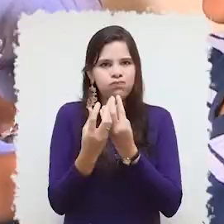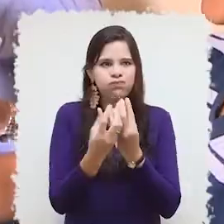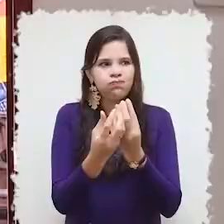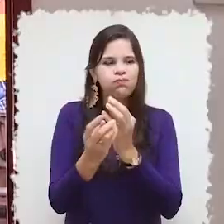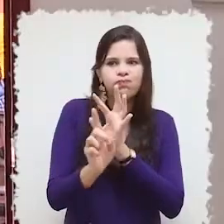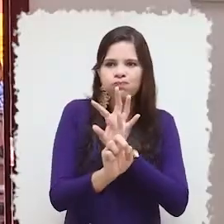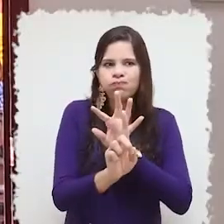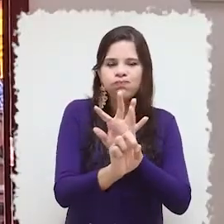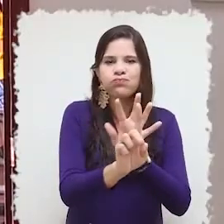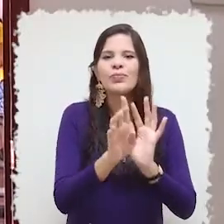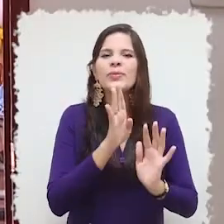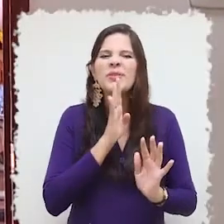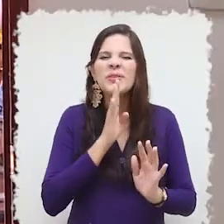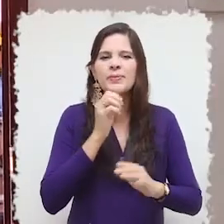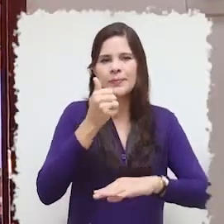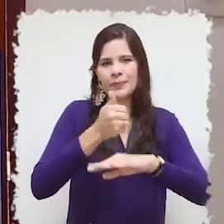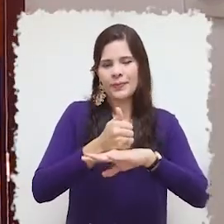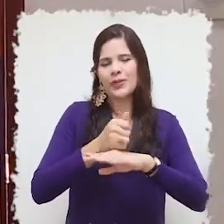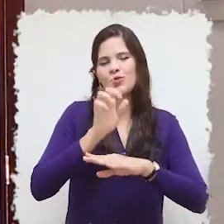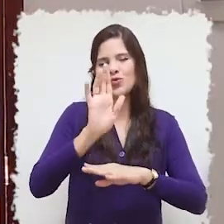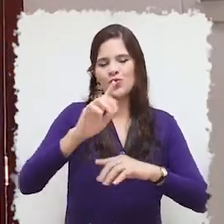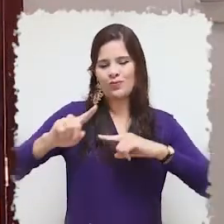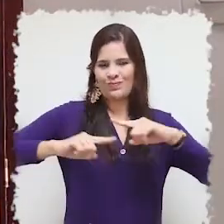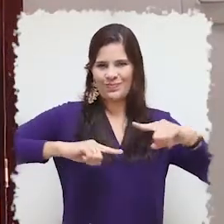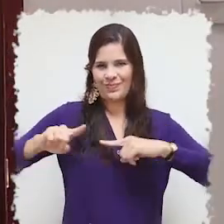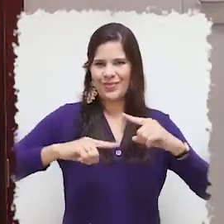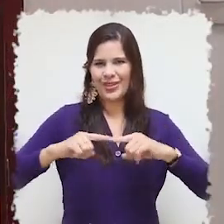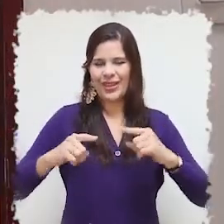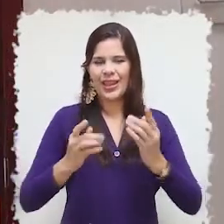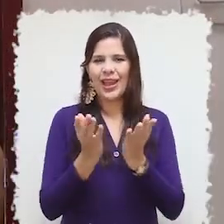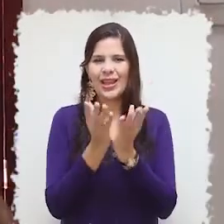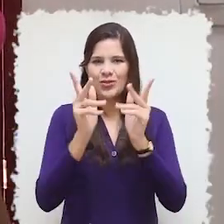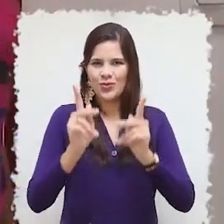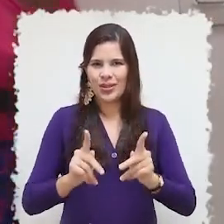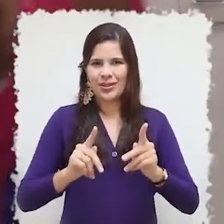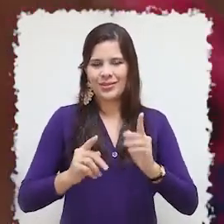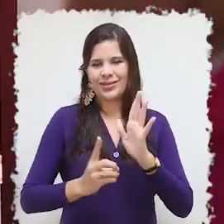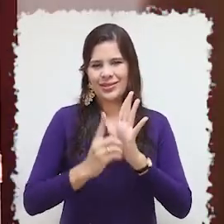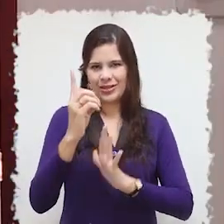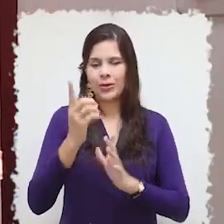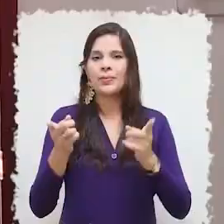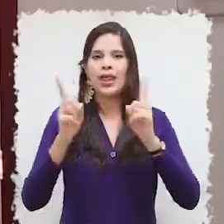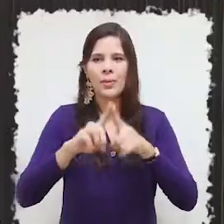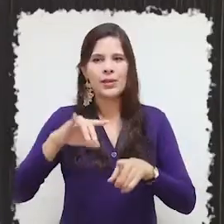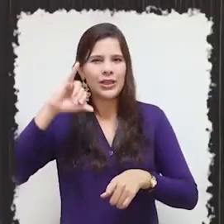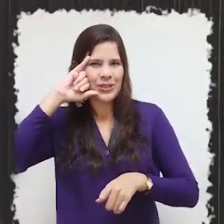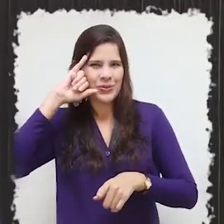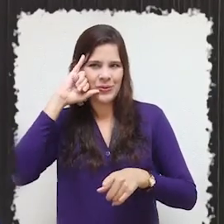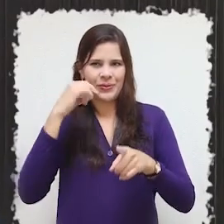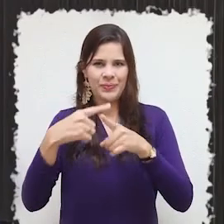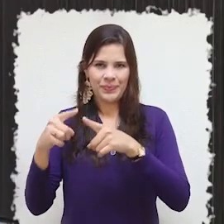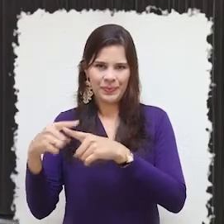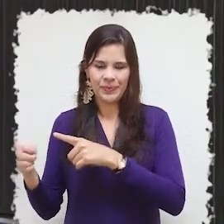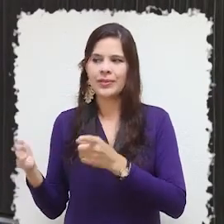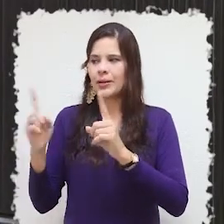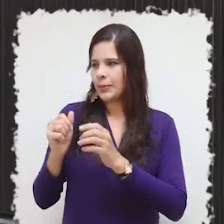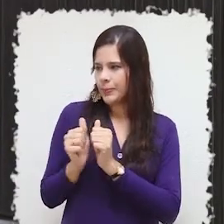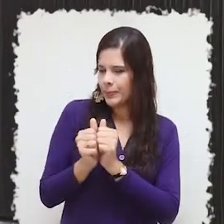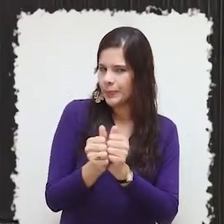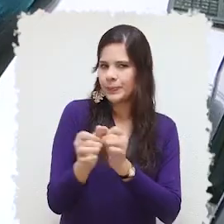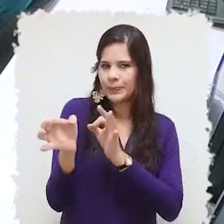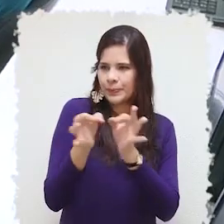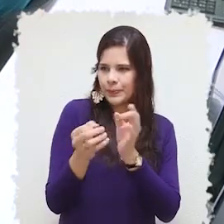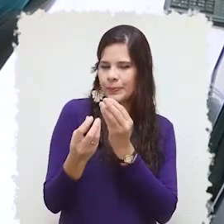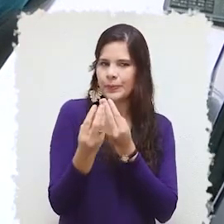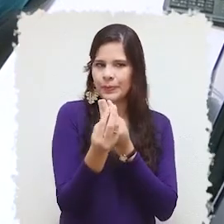de Desarrollo Estudiantil y el acompañamiento de los profesionales especializados de la Unidad de Atención Psicológica, quienes fueron los encargados